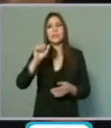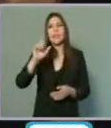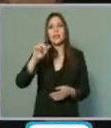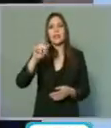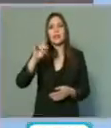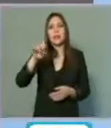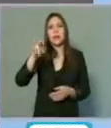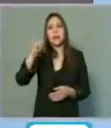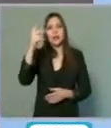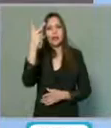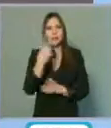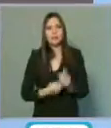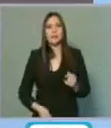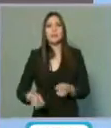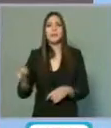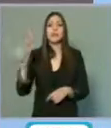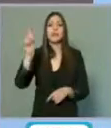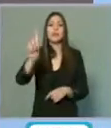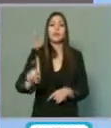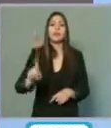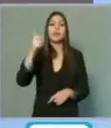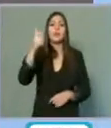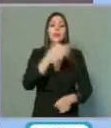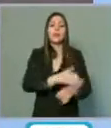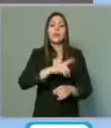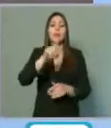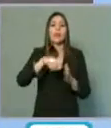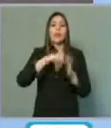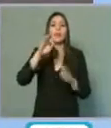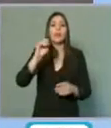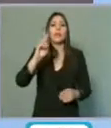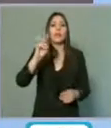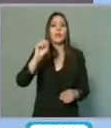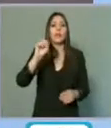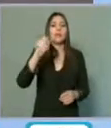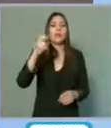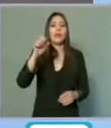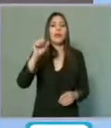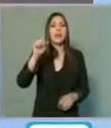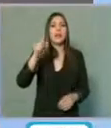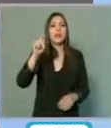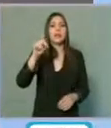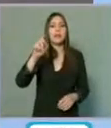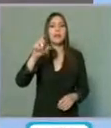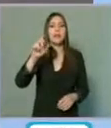se presenta los domingos a la 1 de la tarde en el Foro Shakespeare, que está en la Condesa Zamora